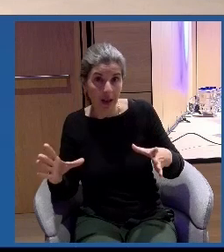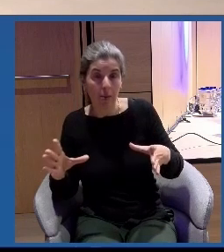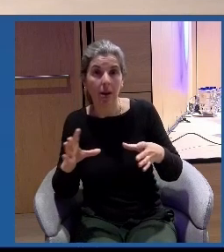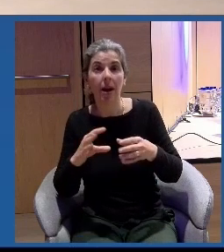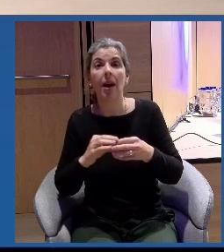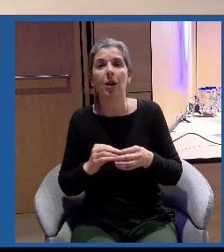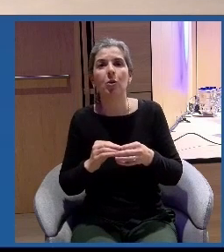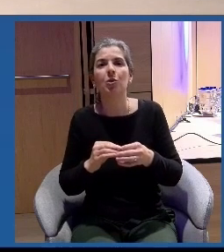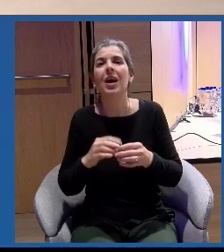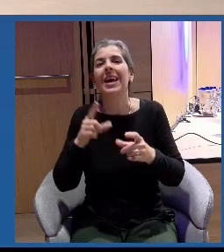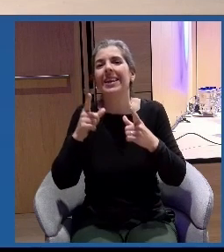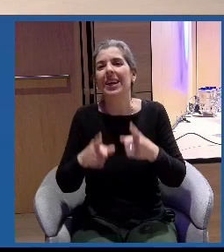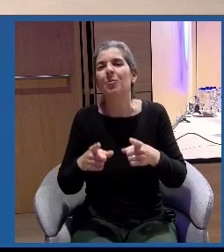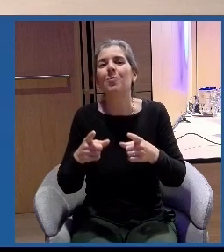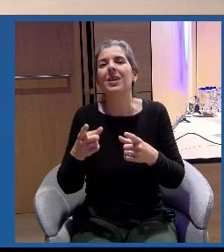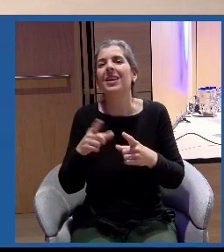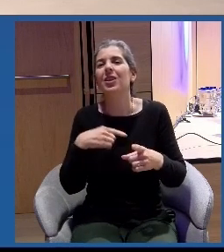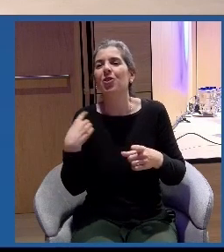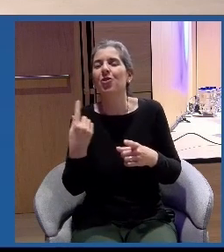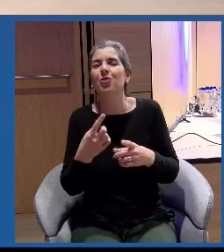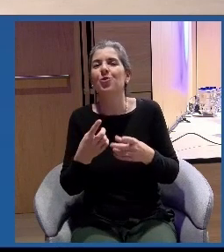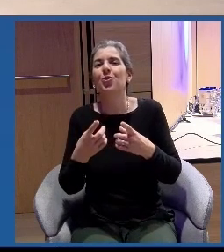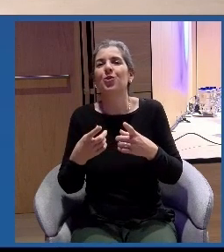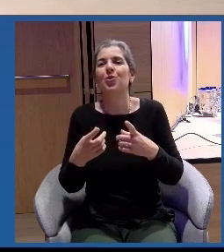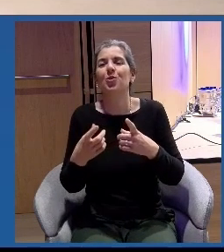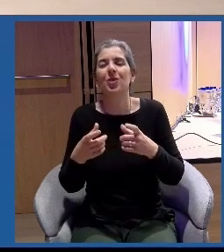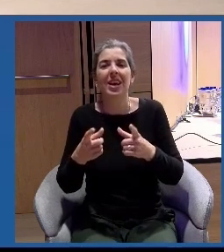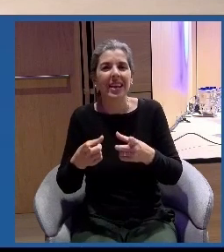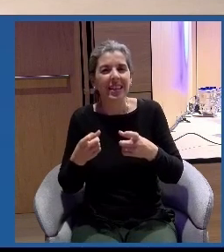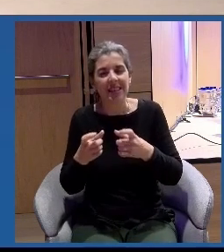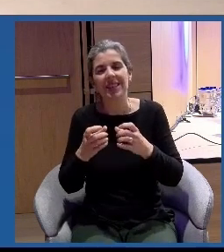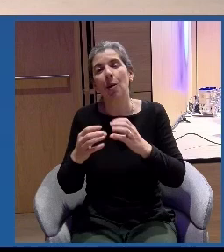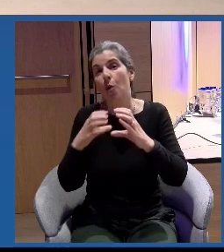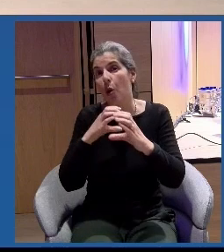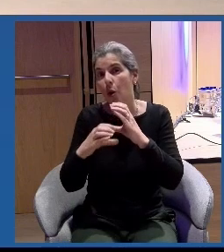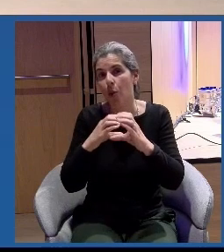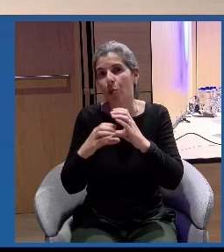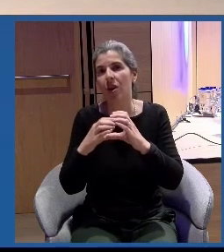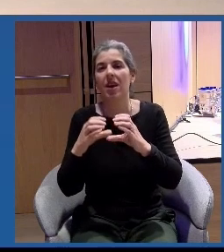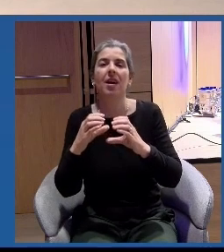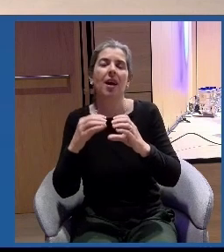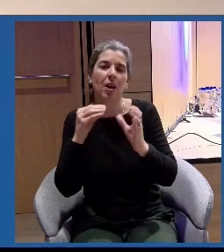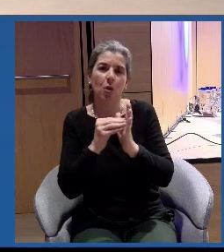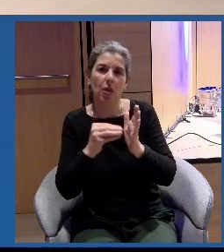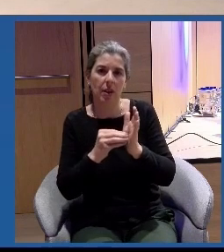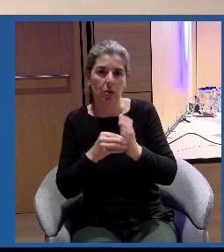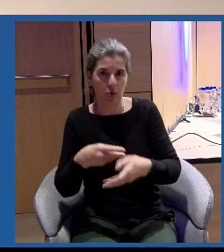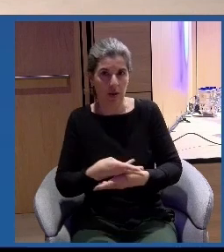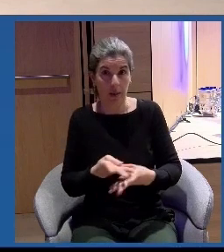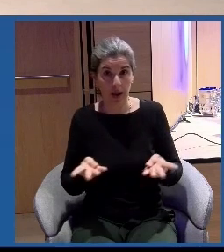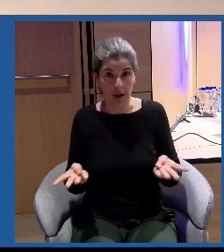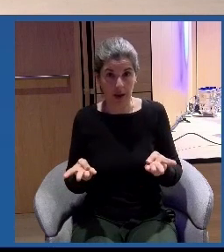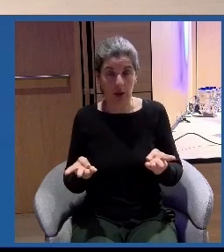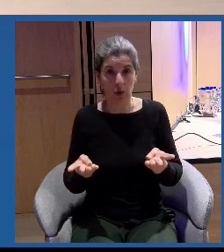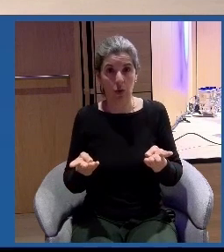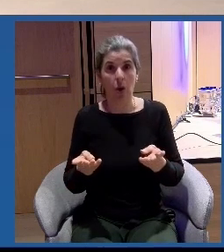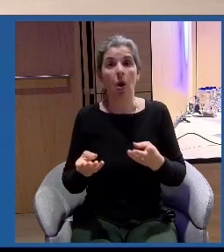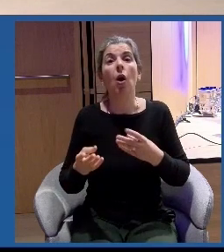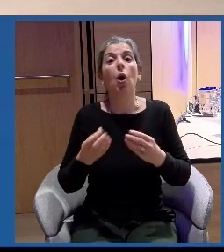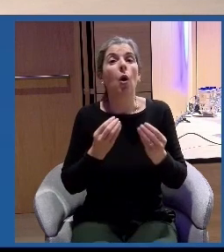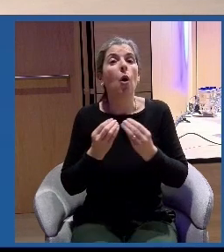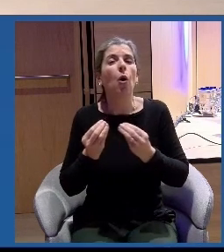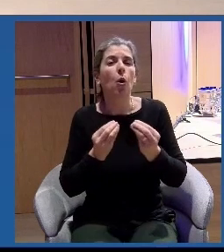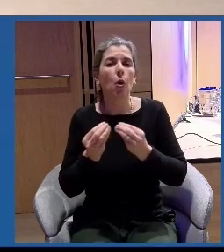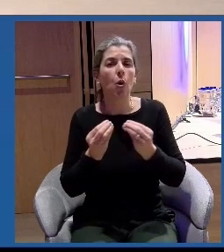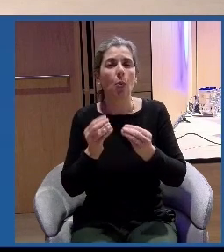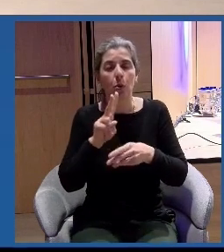consultarle a los organismos cómo pedirles información pública, y esos mismos datos abiertos que nosotros liberamos los reutilizamos dentro de este portal de transparencia